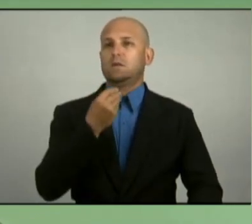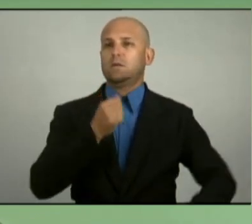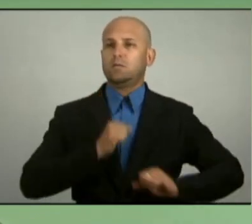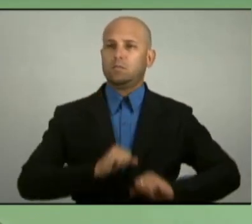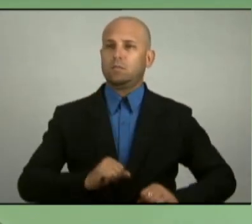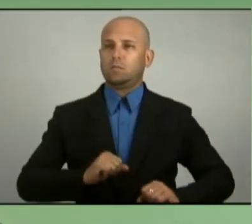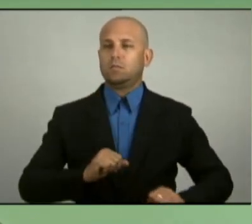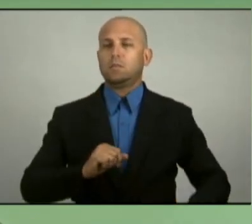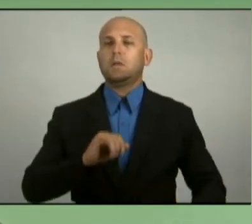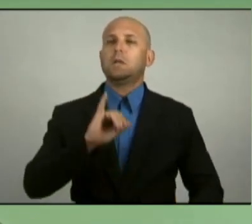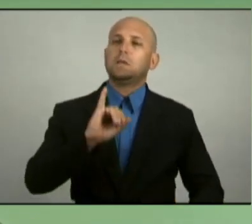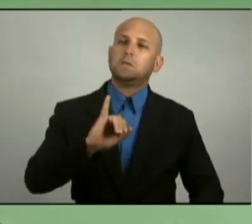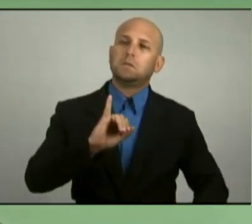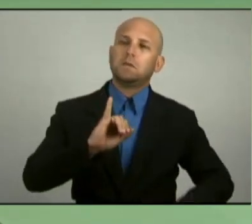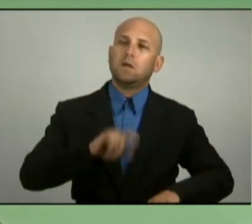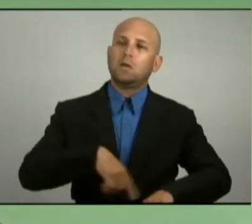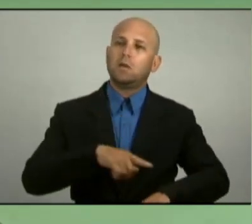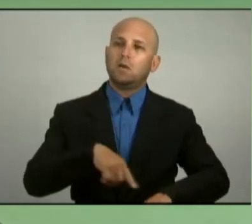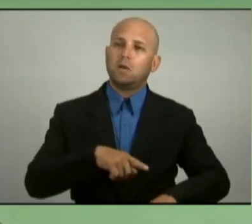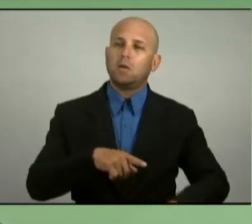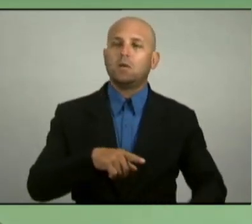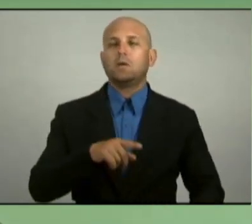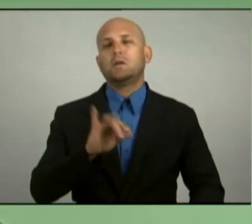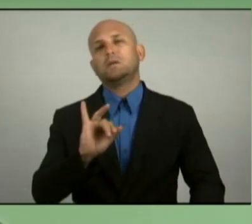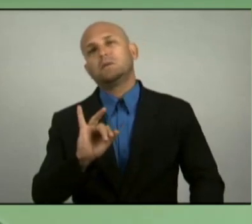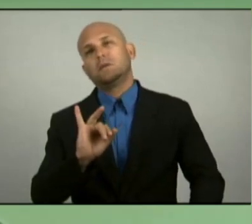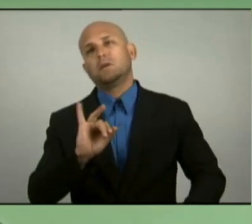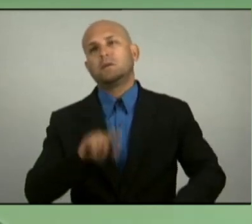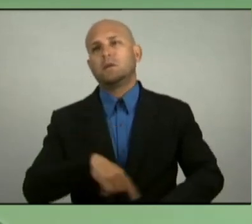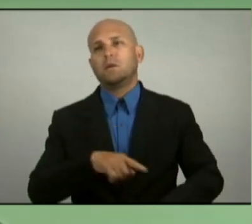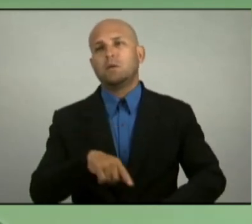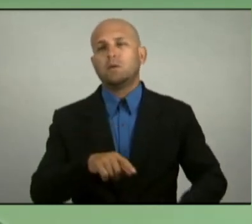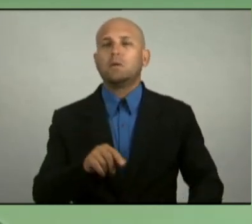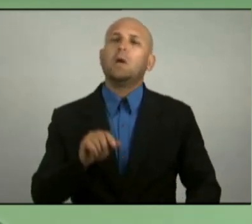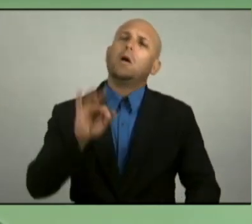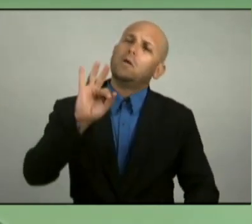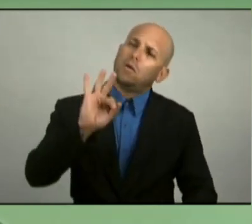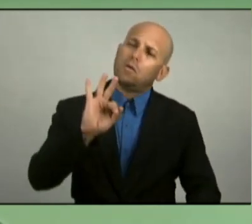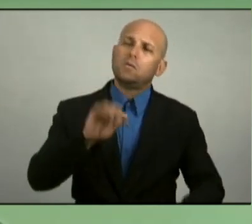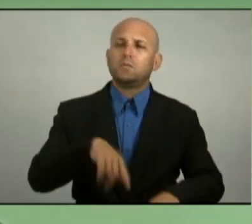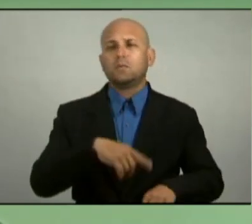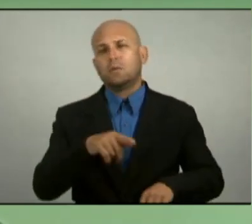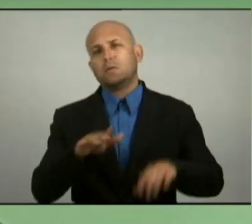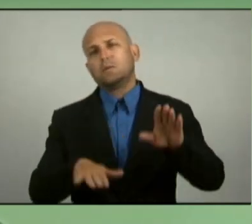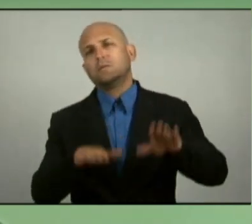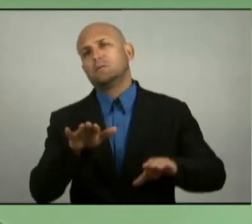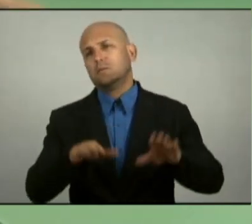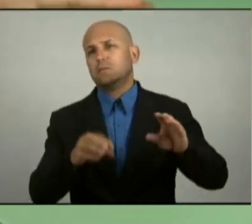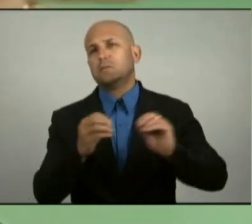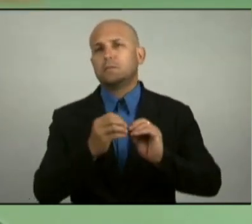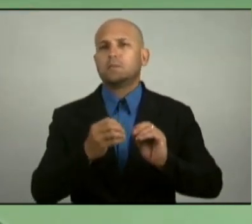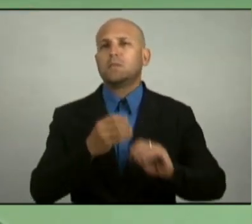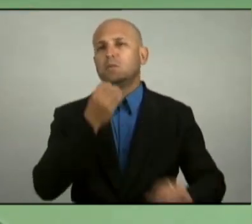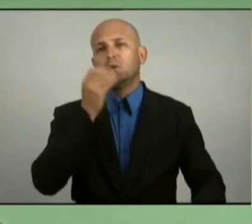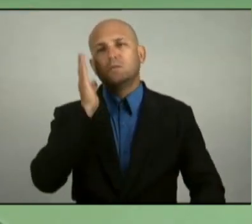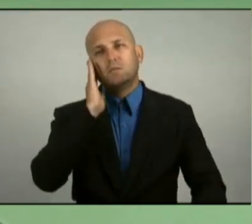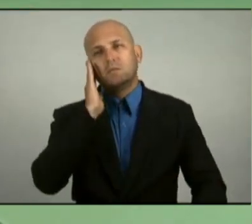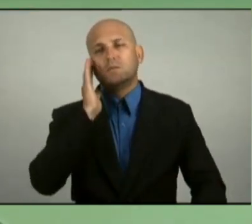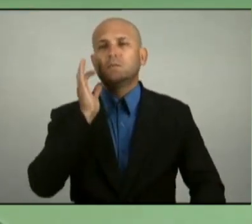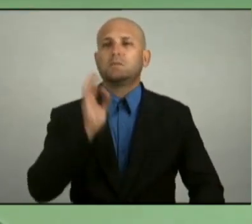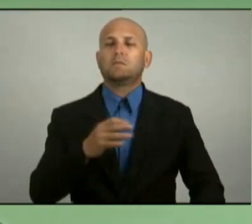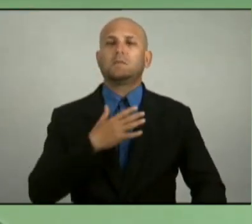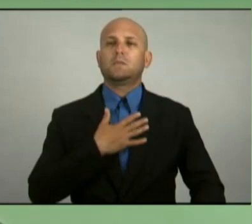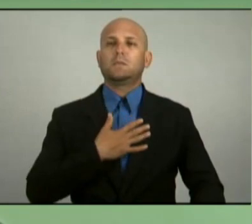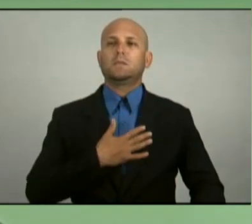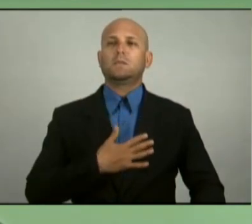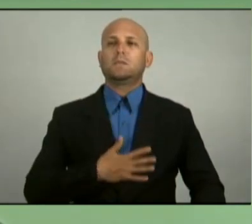entre seis s horas se plantea hasta 8 horas puede ser normal para eh o sea mantener un estado de